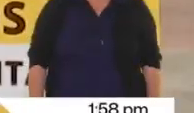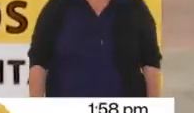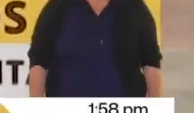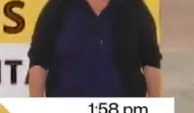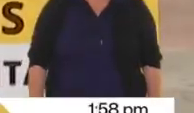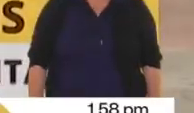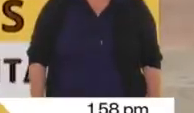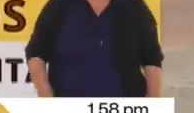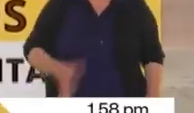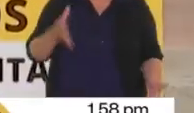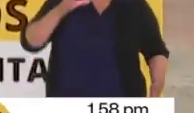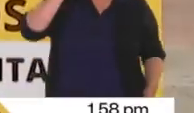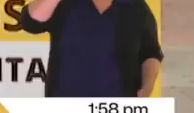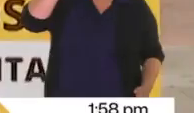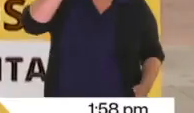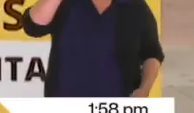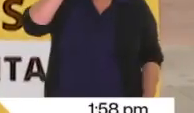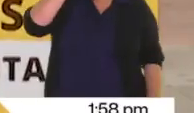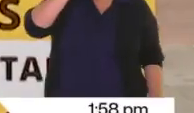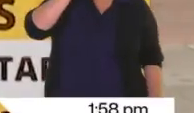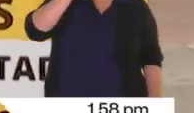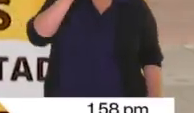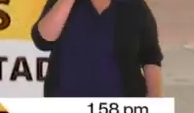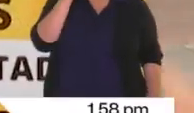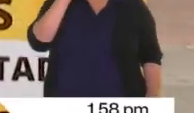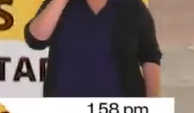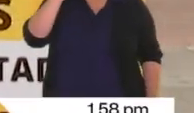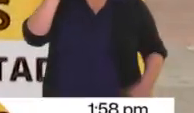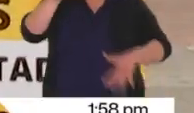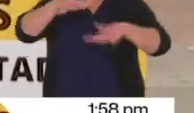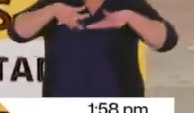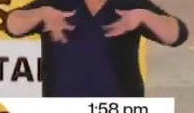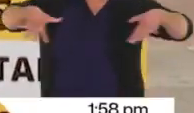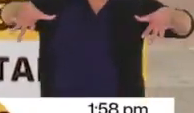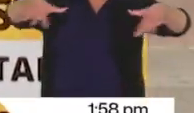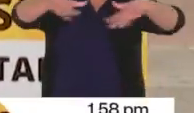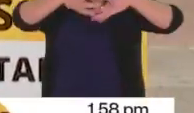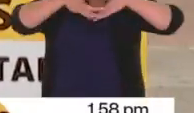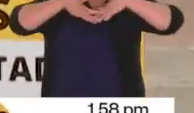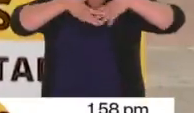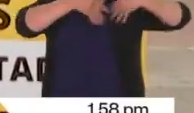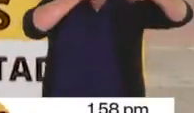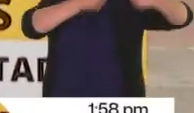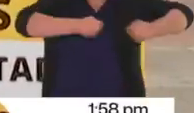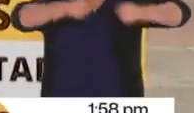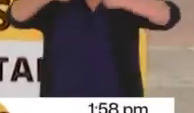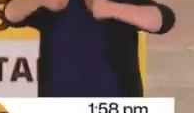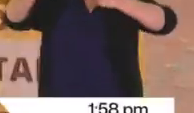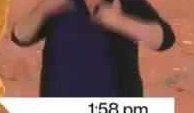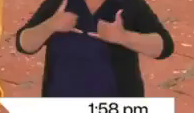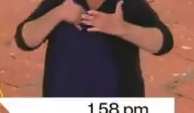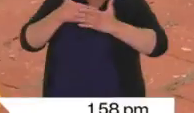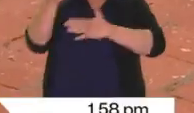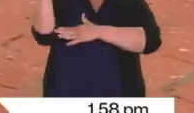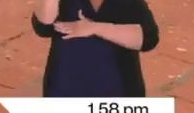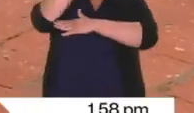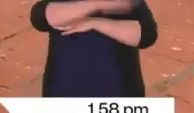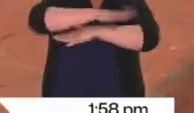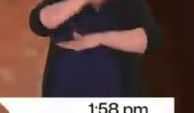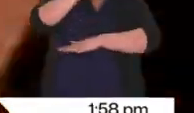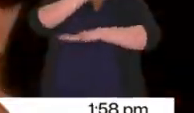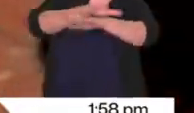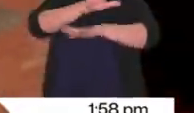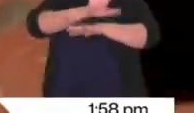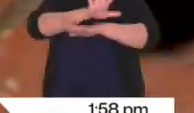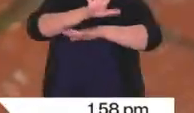cedritos acá en Pepe siierra tenemos ocho perritos disponibles por adopción en cada sede estaremos hoy todo el día hasta las 5 de la